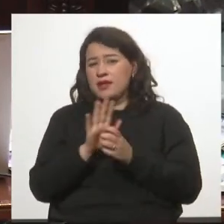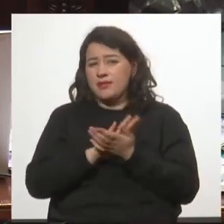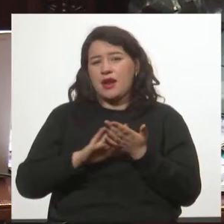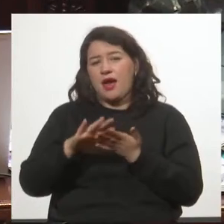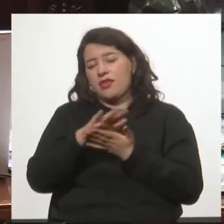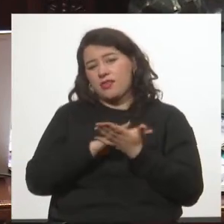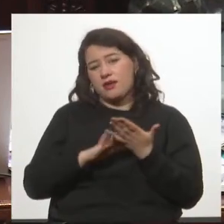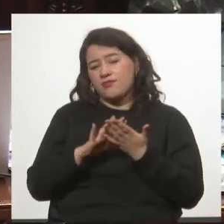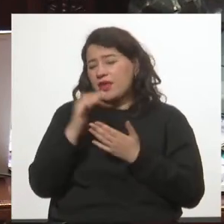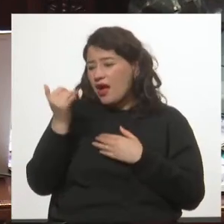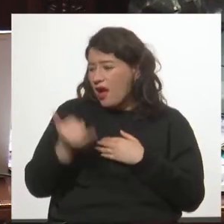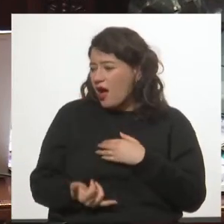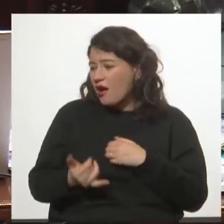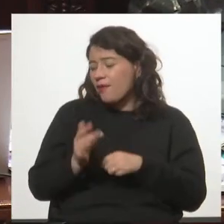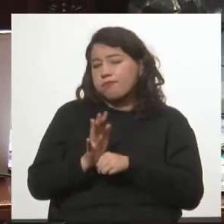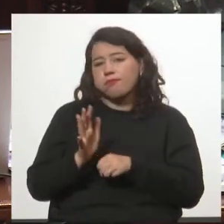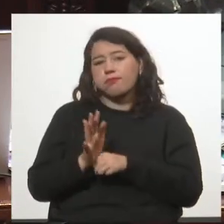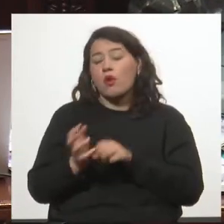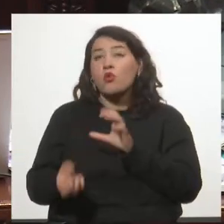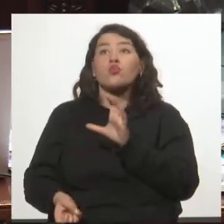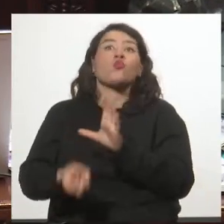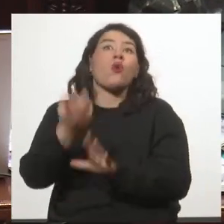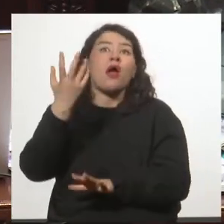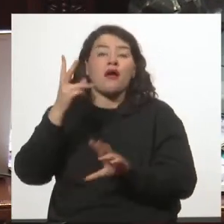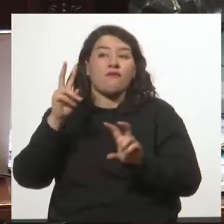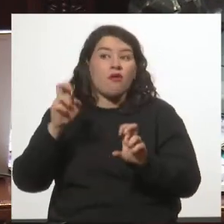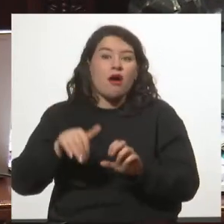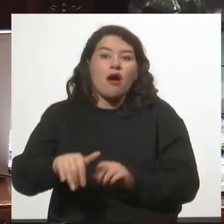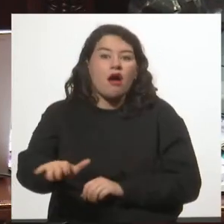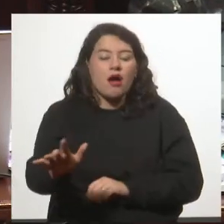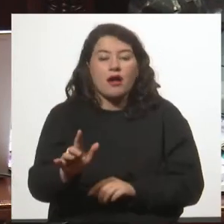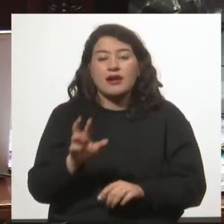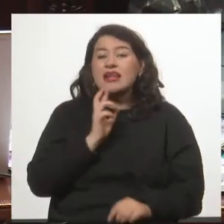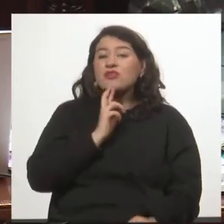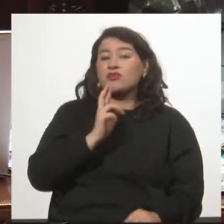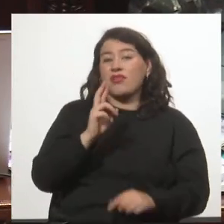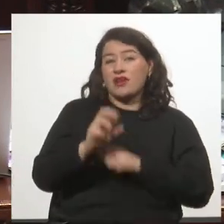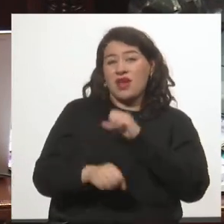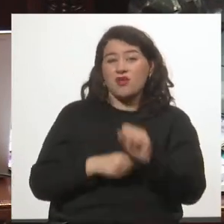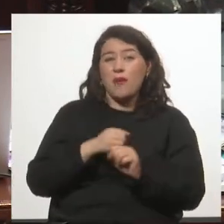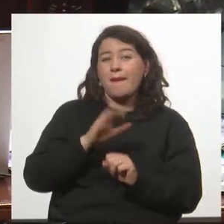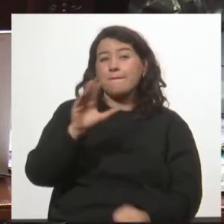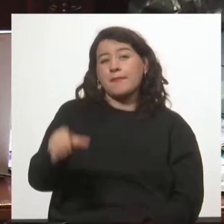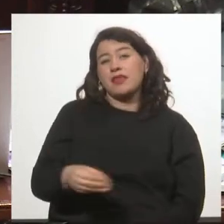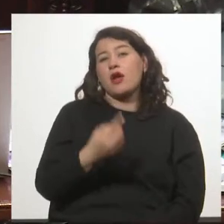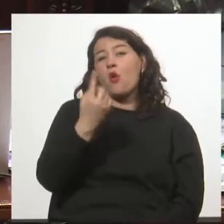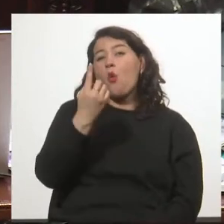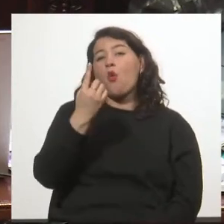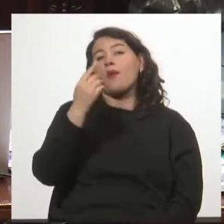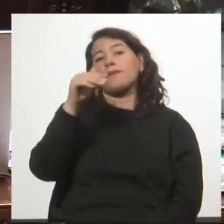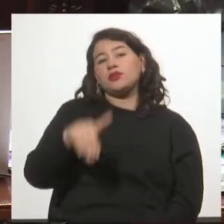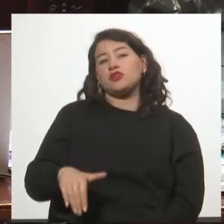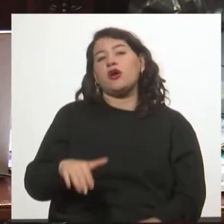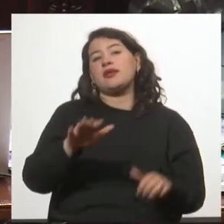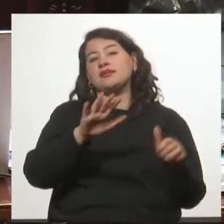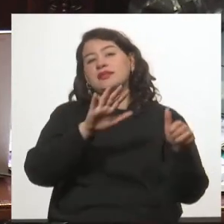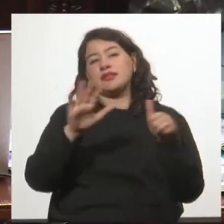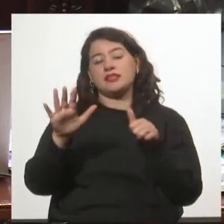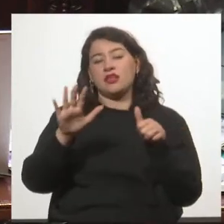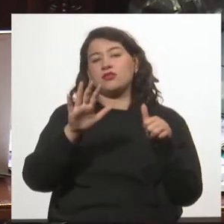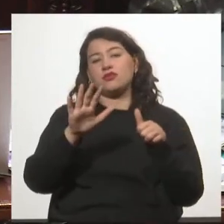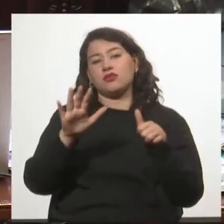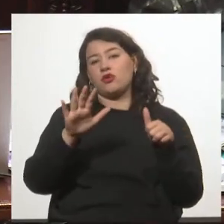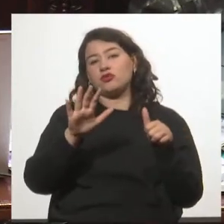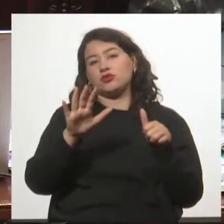había un efecto de novedad y el resultado en ese año particular fue una pérdida de un millón 758 mil